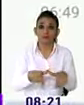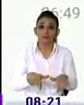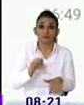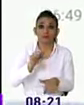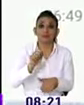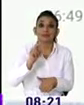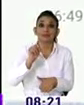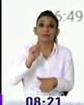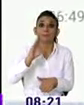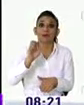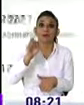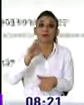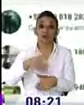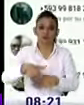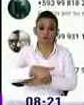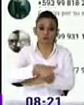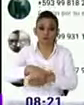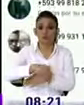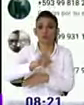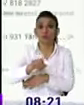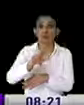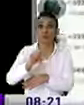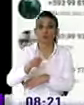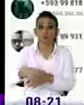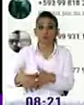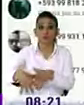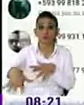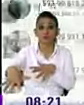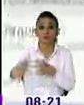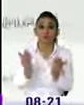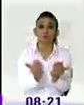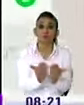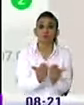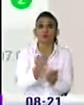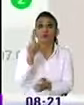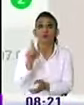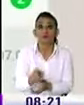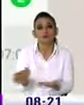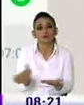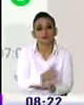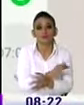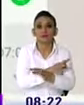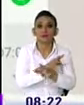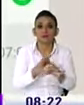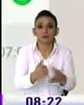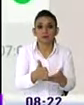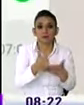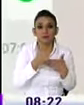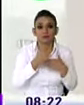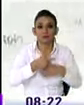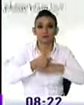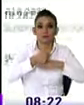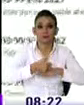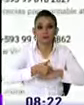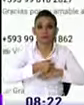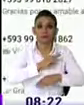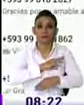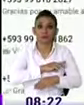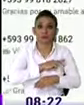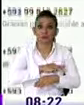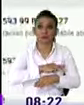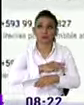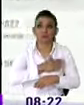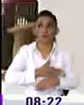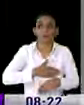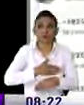calle Pinín. La basura está esparcida. Y necesitan la ayuda del ente municipal para que, por favor, esté en